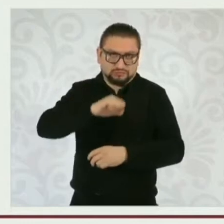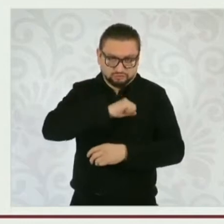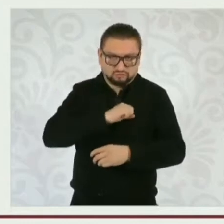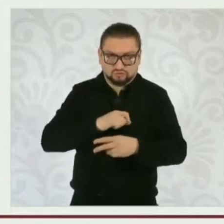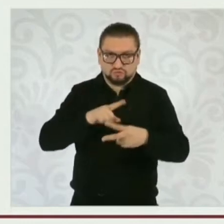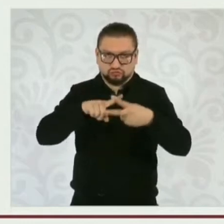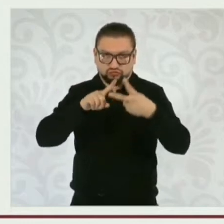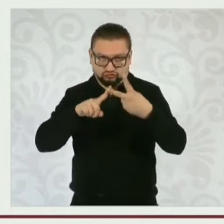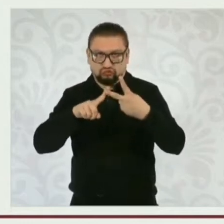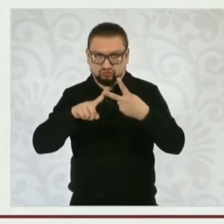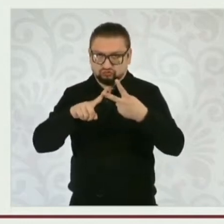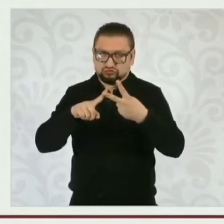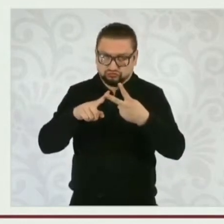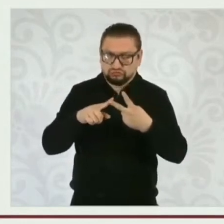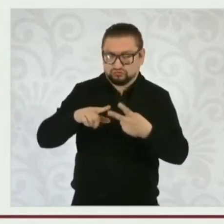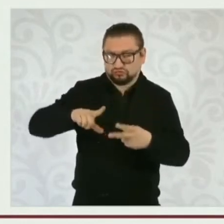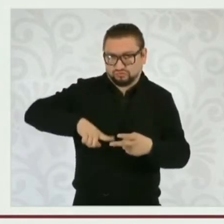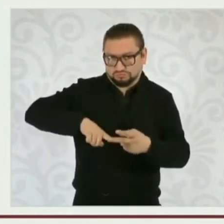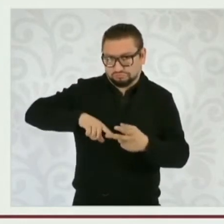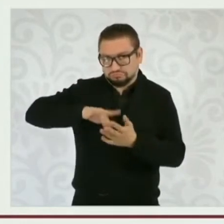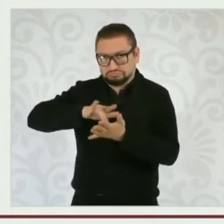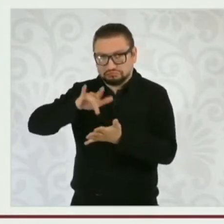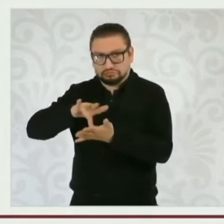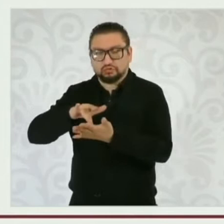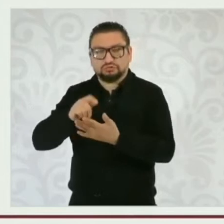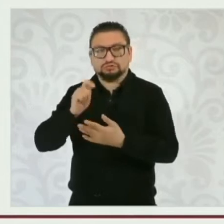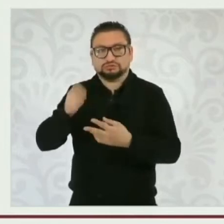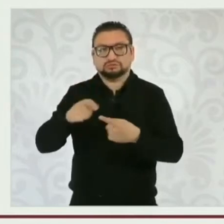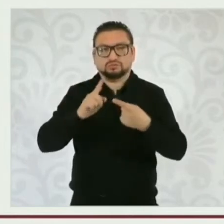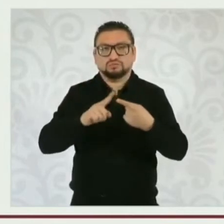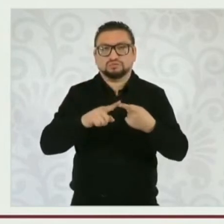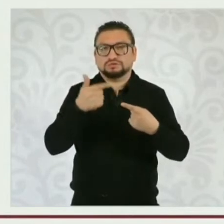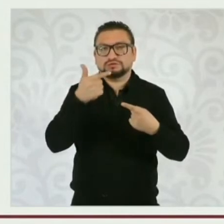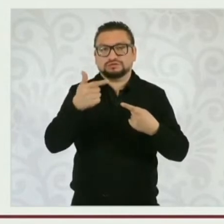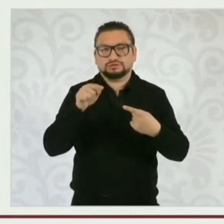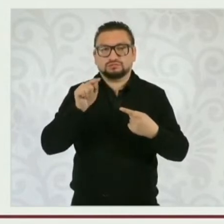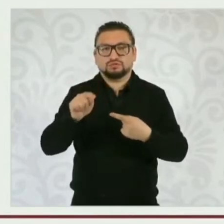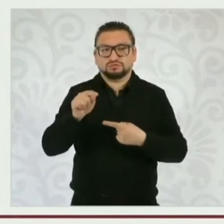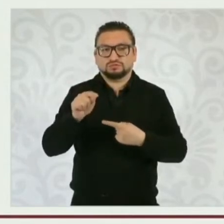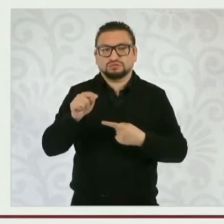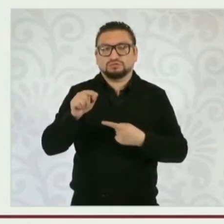tiene dos aportaciones el gobierno, una de